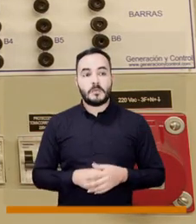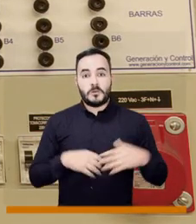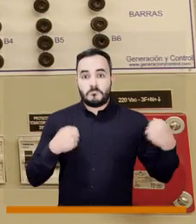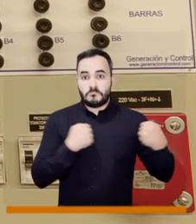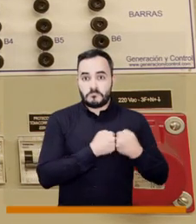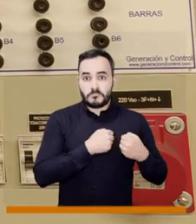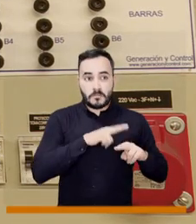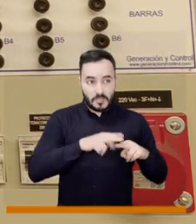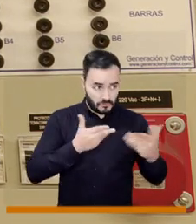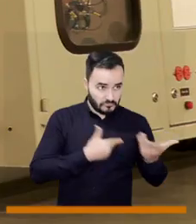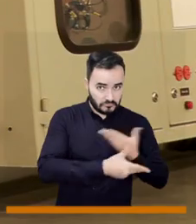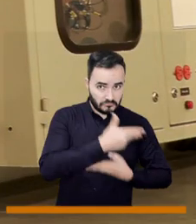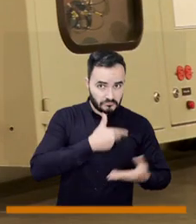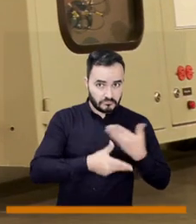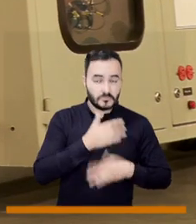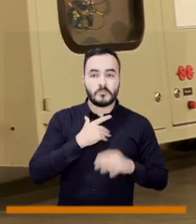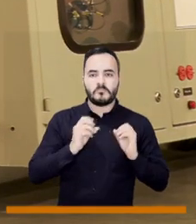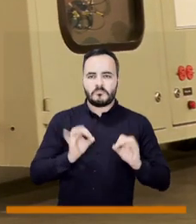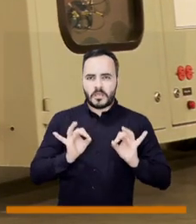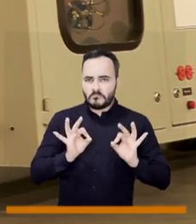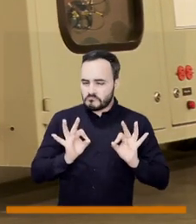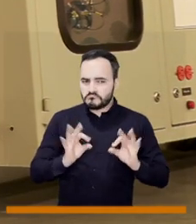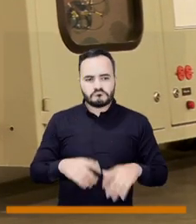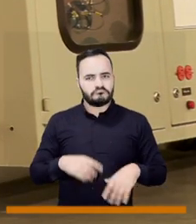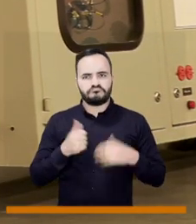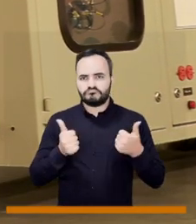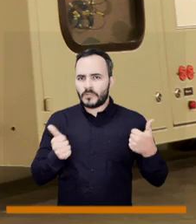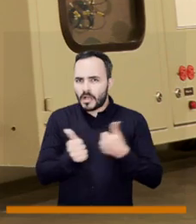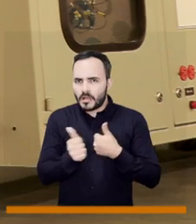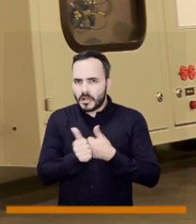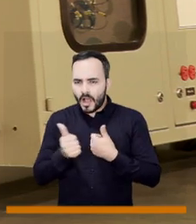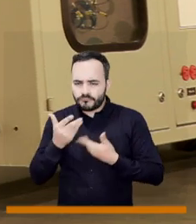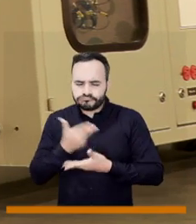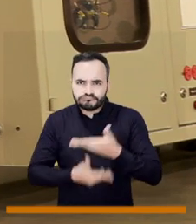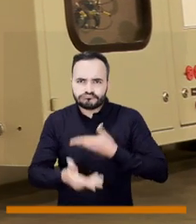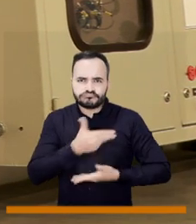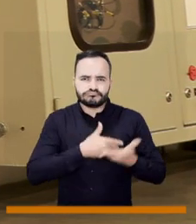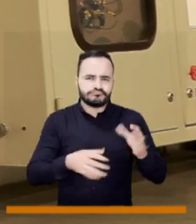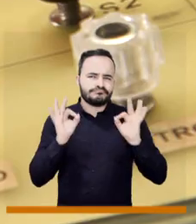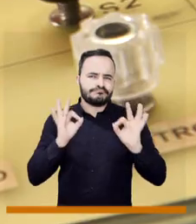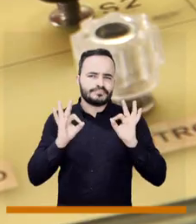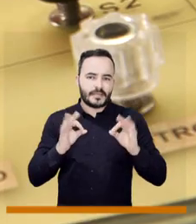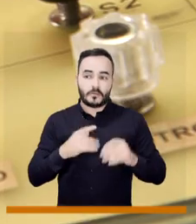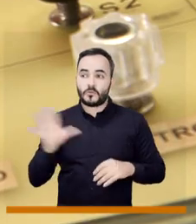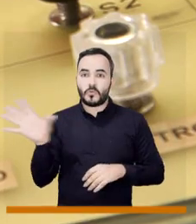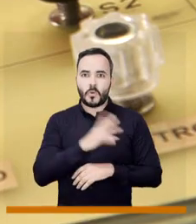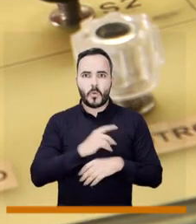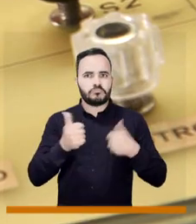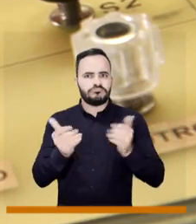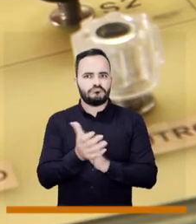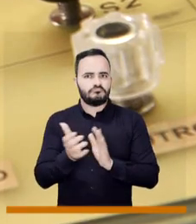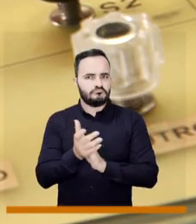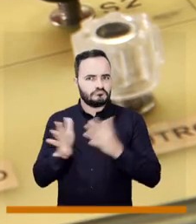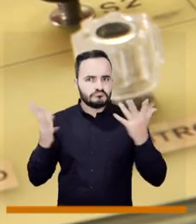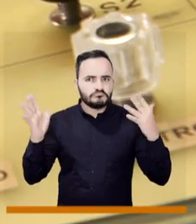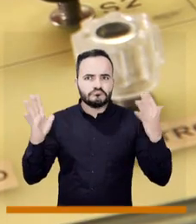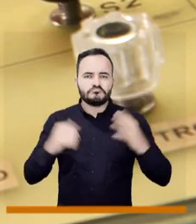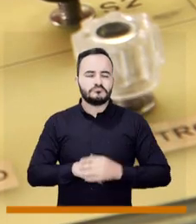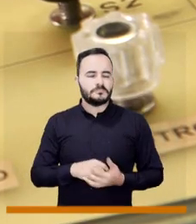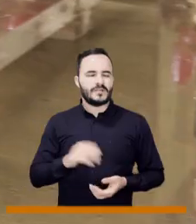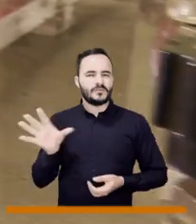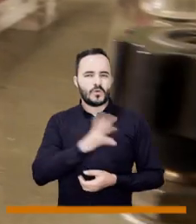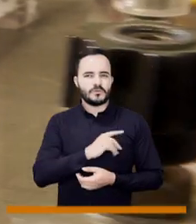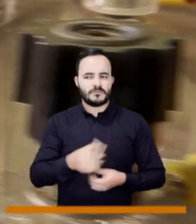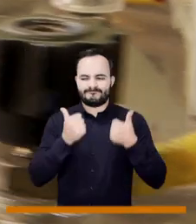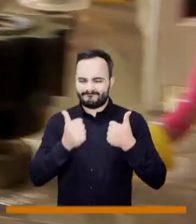con el metro pudimos presentar una asesoría supremamente exitosa, de muy alto nivel, que fue muy bien recibida y que permitió detectar